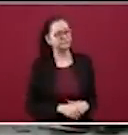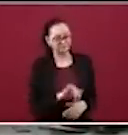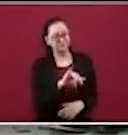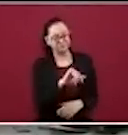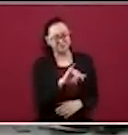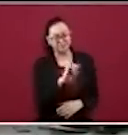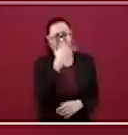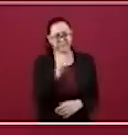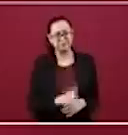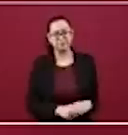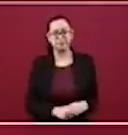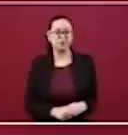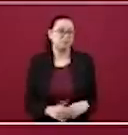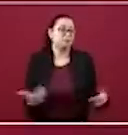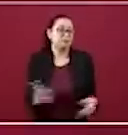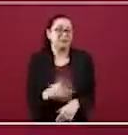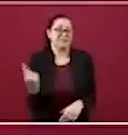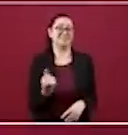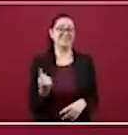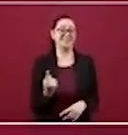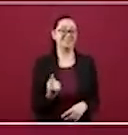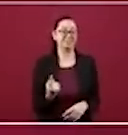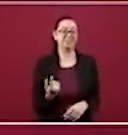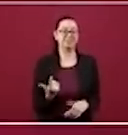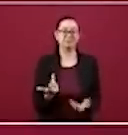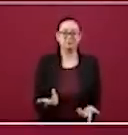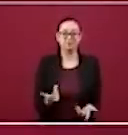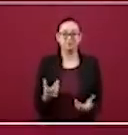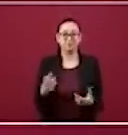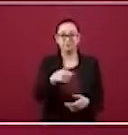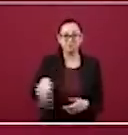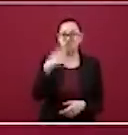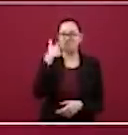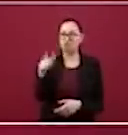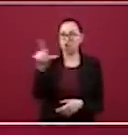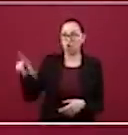mismo, porque no quieren que haya presencia